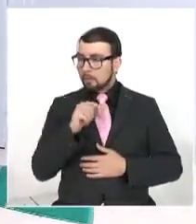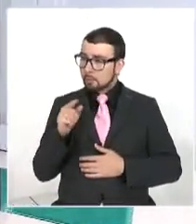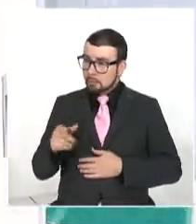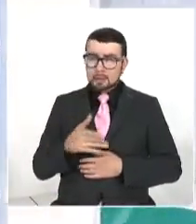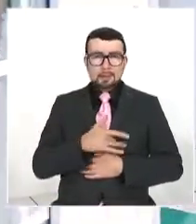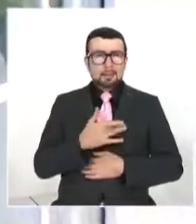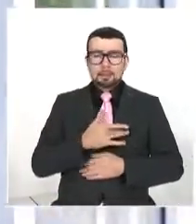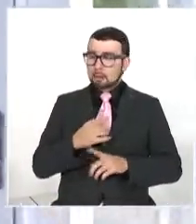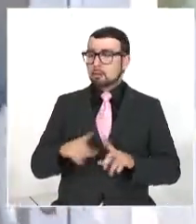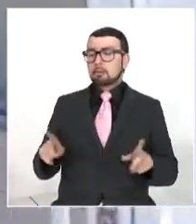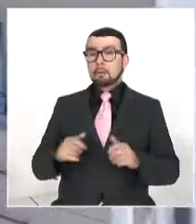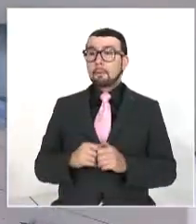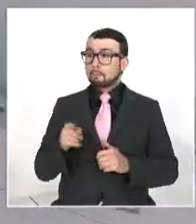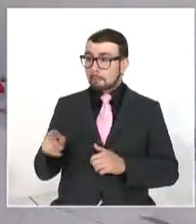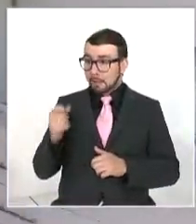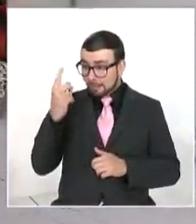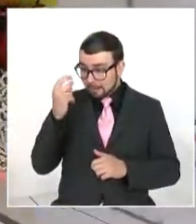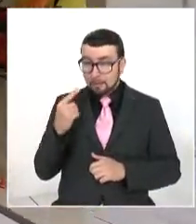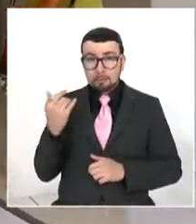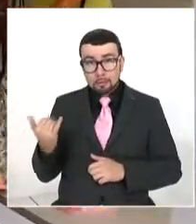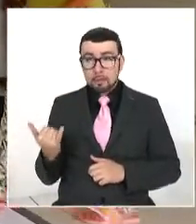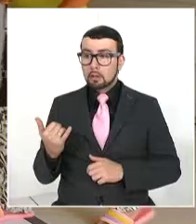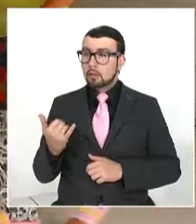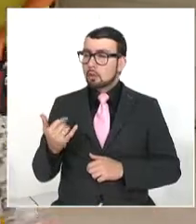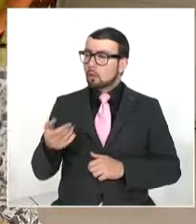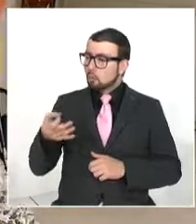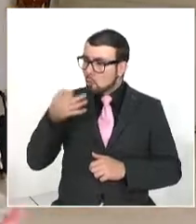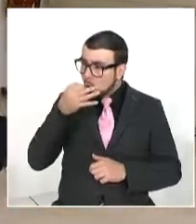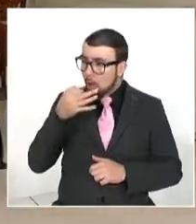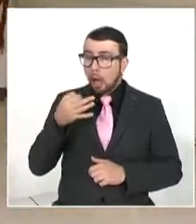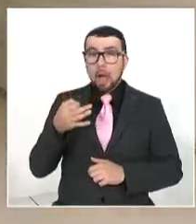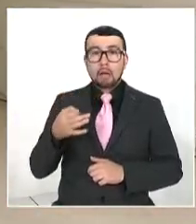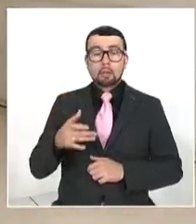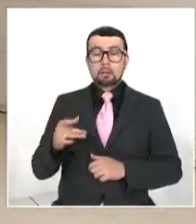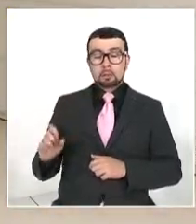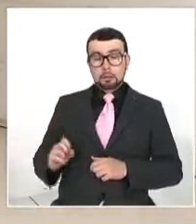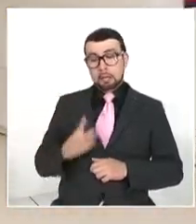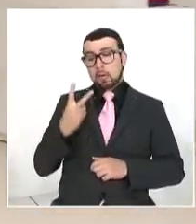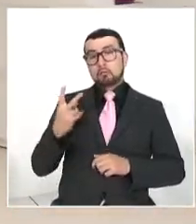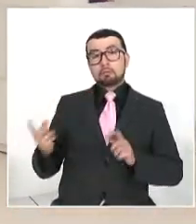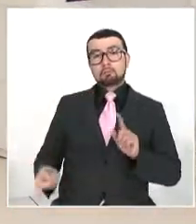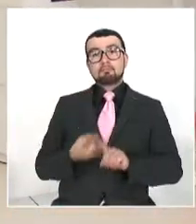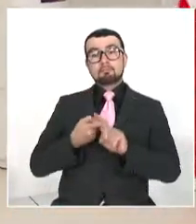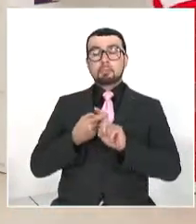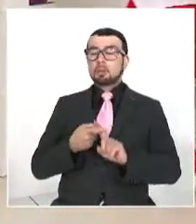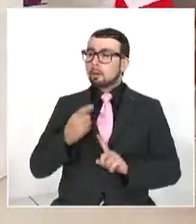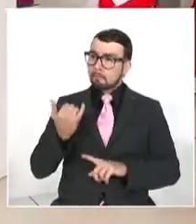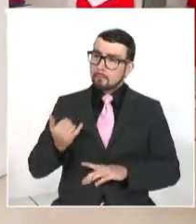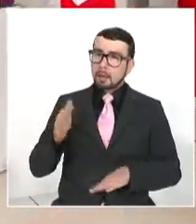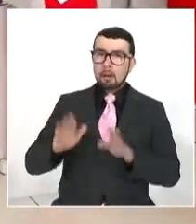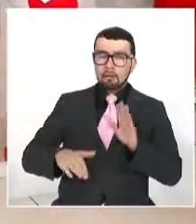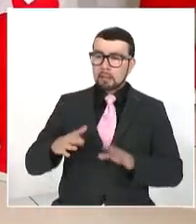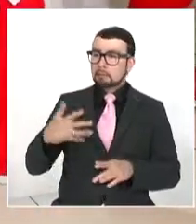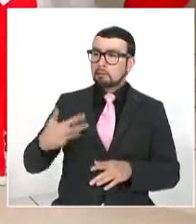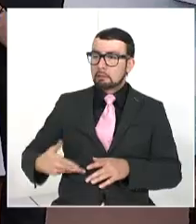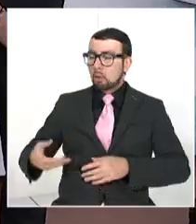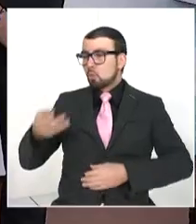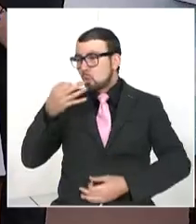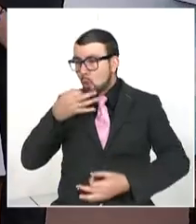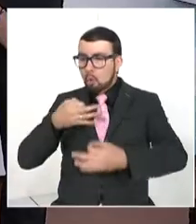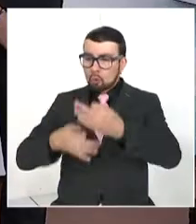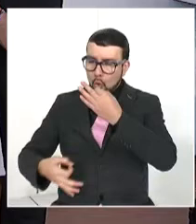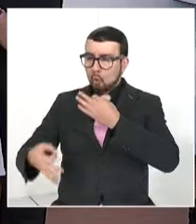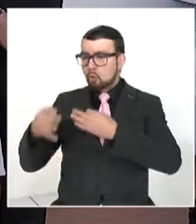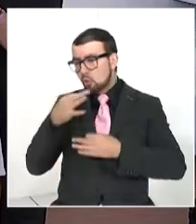que entendamos que los medicamentos tienen efectos secundarios difíciles, que nos toca ver cosas muy complicadas cuando una